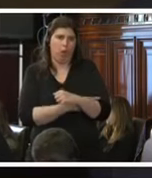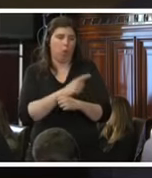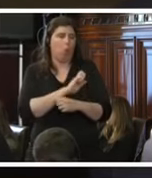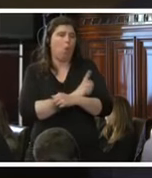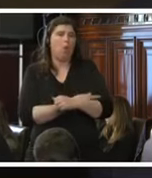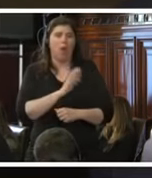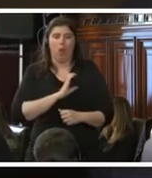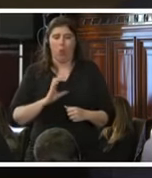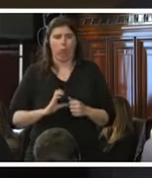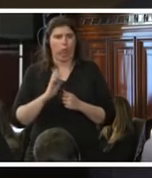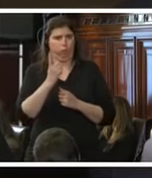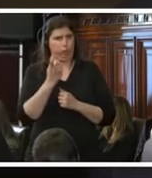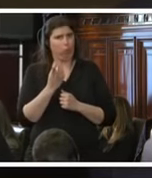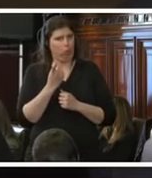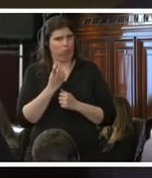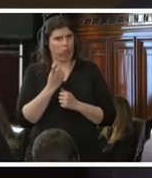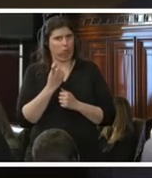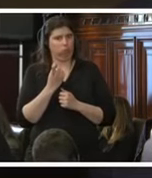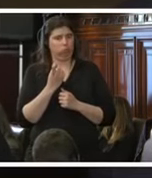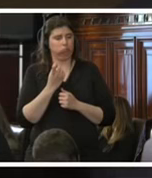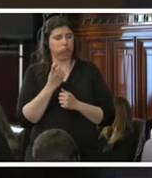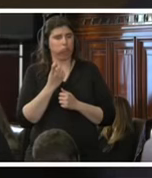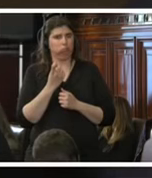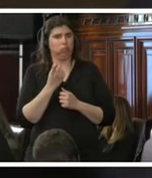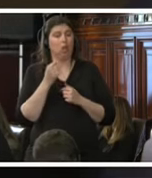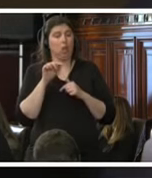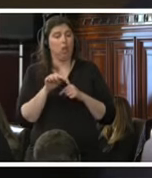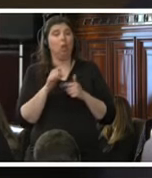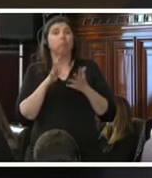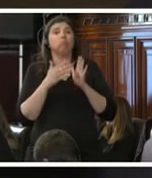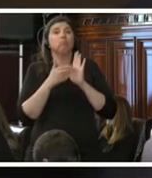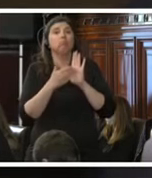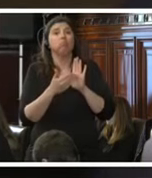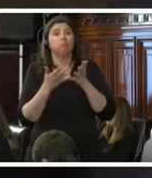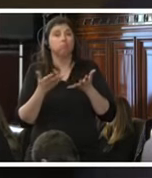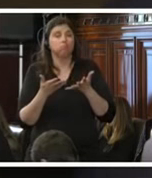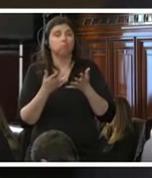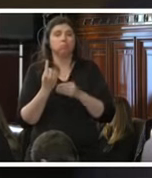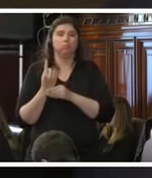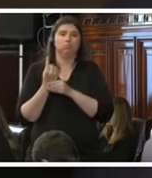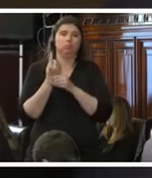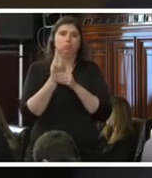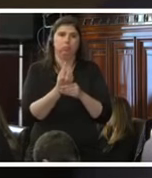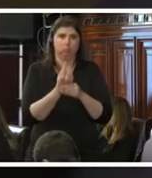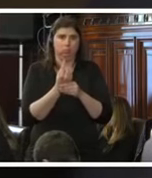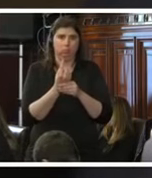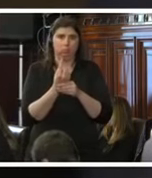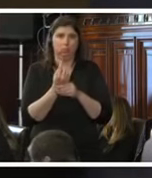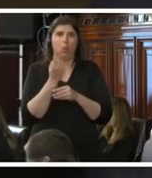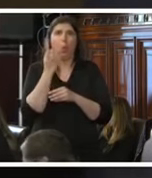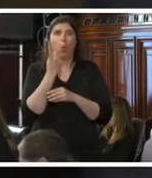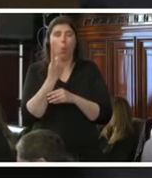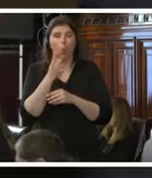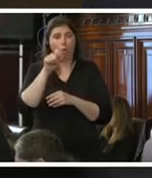fuerte. Prueba de ello es que la designación de un miembro de la